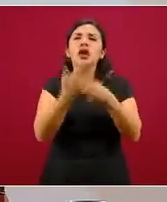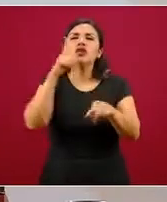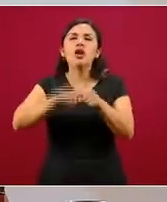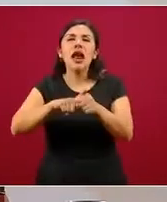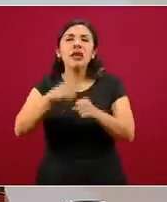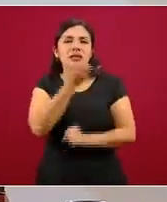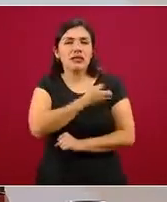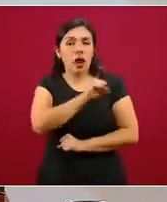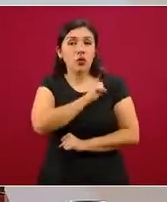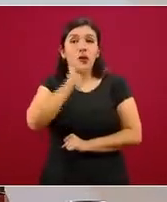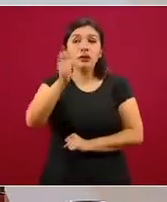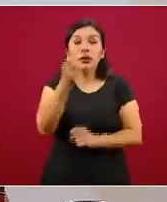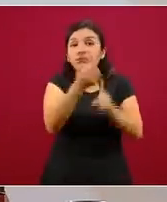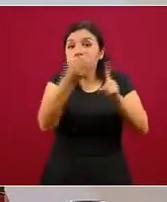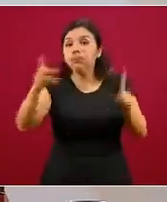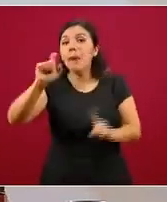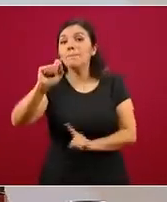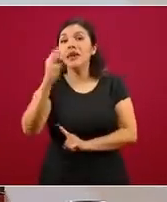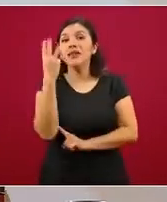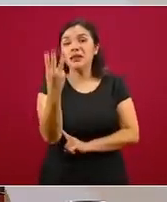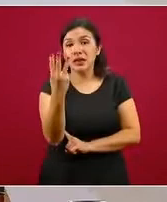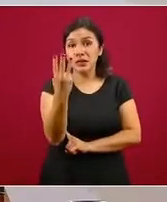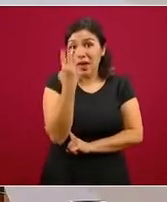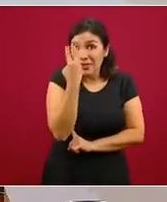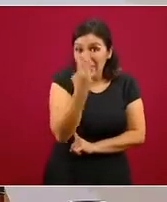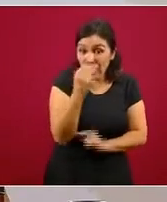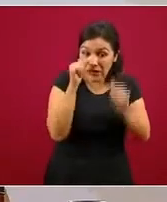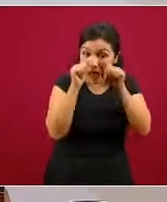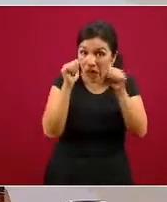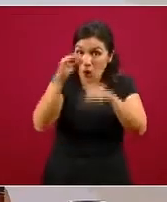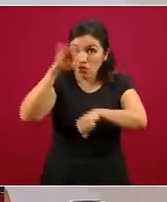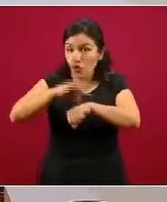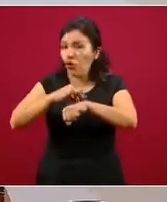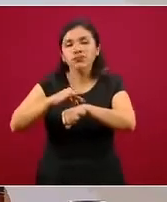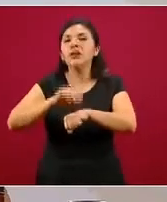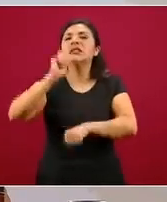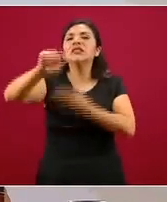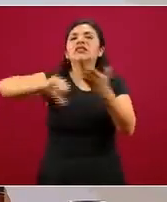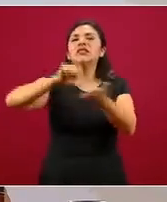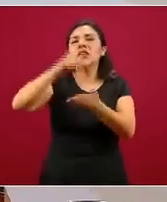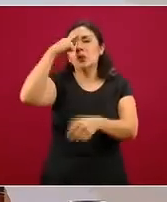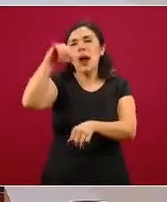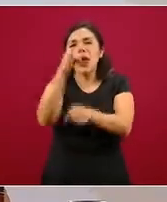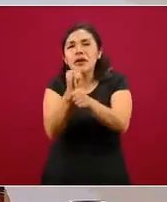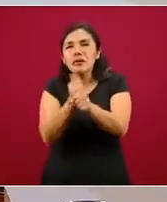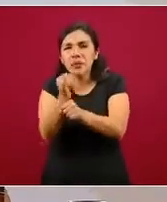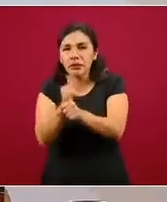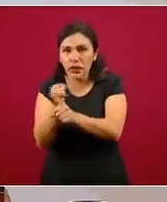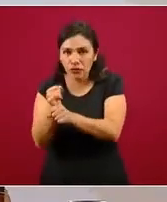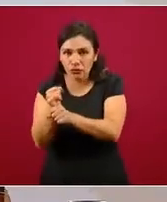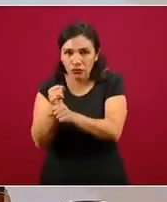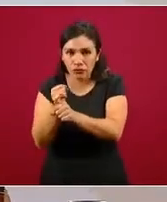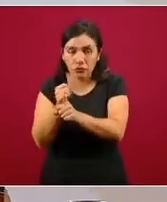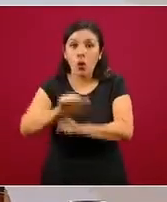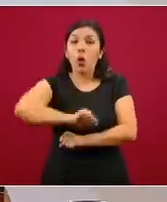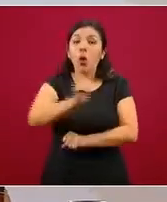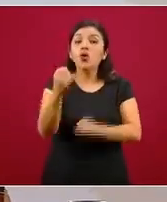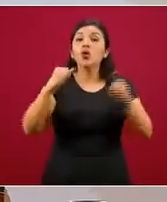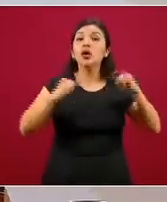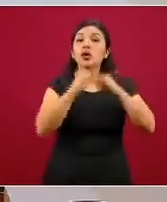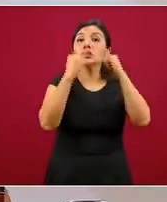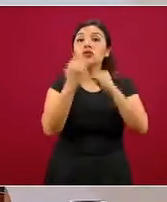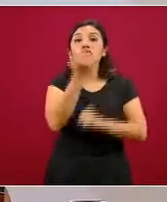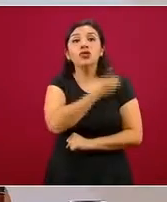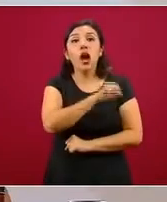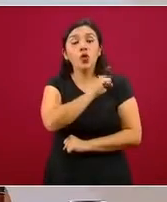Son 23. 3 de ellos no dan atención médica, son centros de investigación. El Instituto de